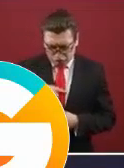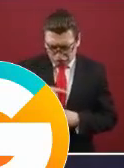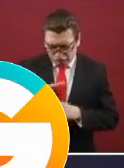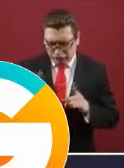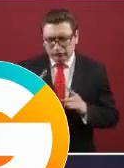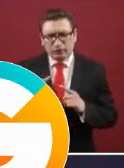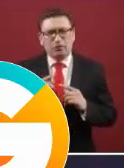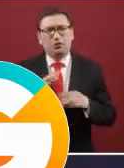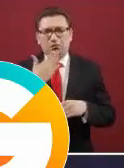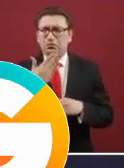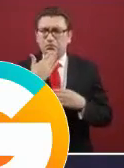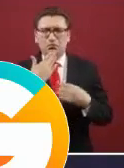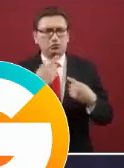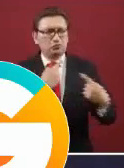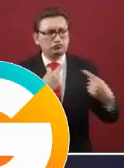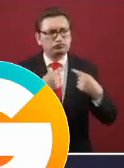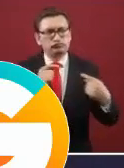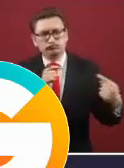simulación.